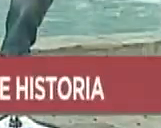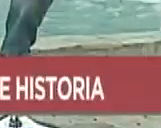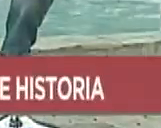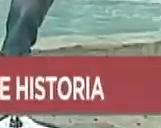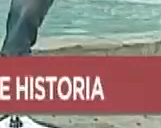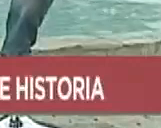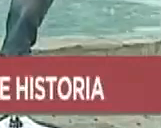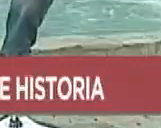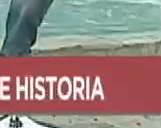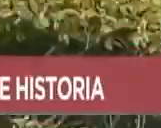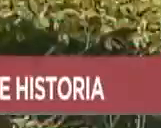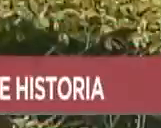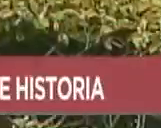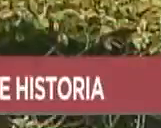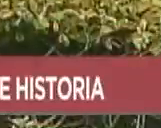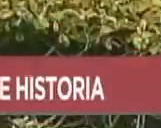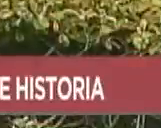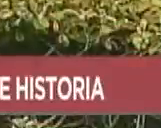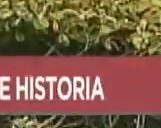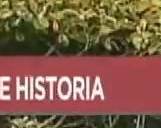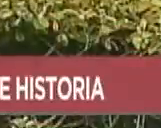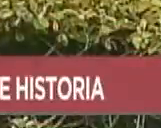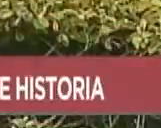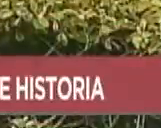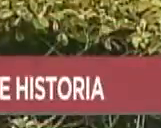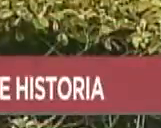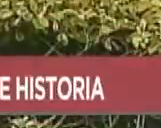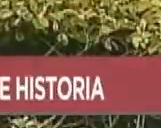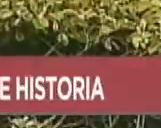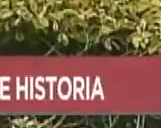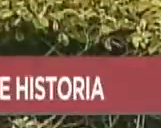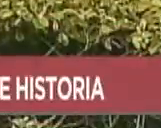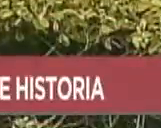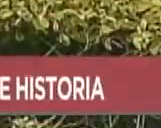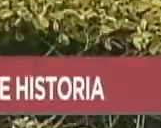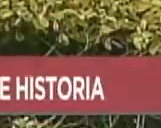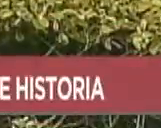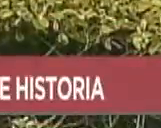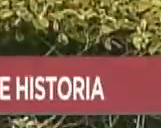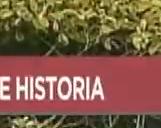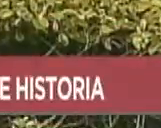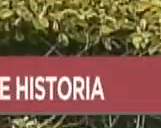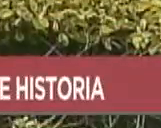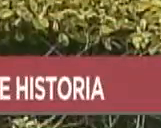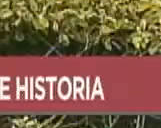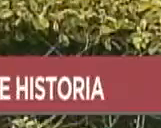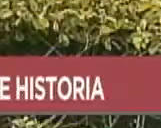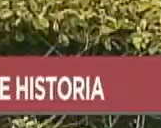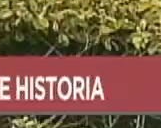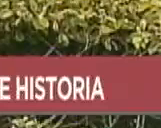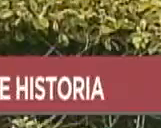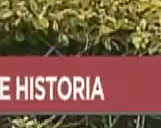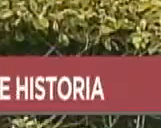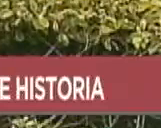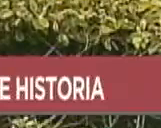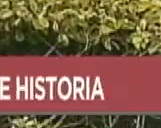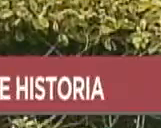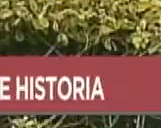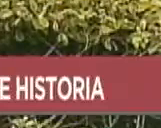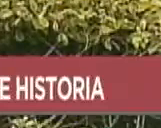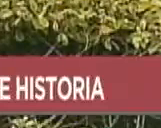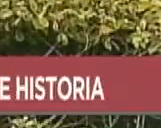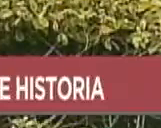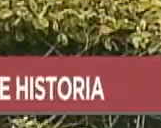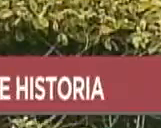mucho que ver con la desmemoria con la negación de la historia en su diversidad yo te invito a que a lo largo de esta jornada porque tú como